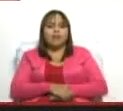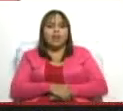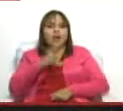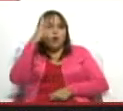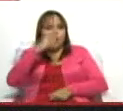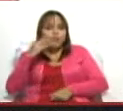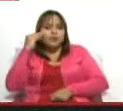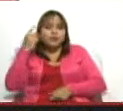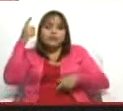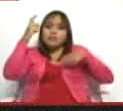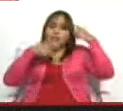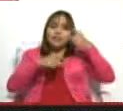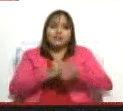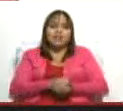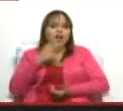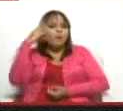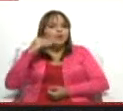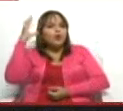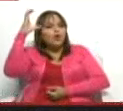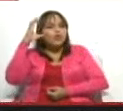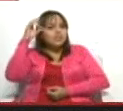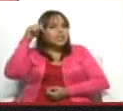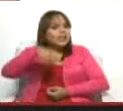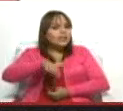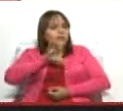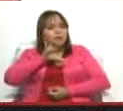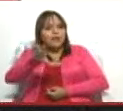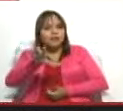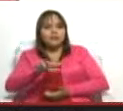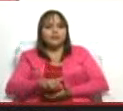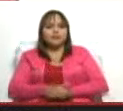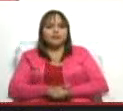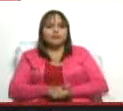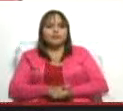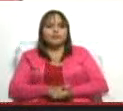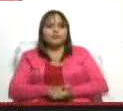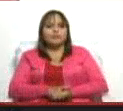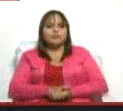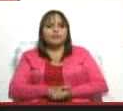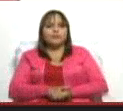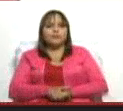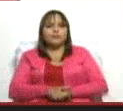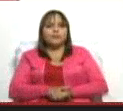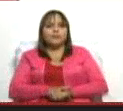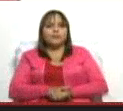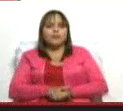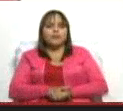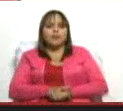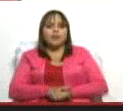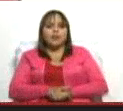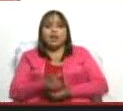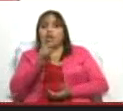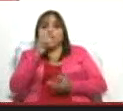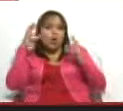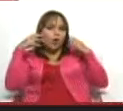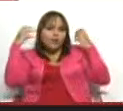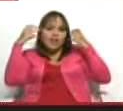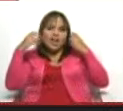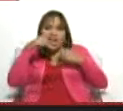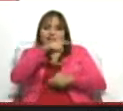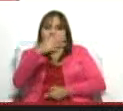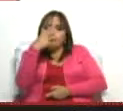chavista, en la juventud consciente de este país. Los conocemos. No son ovejas, son lobos y lobas,